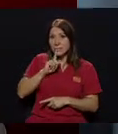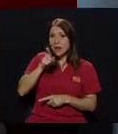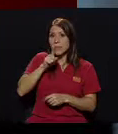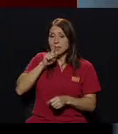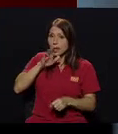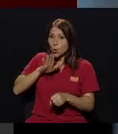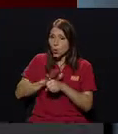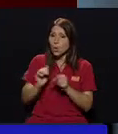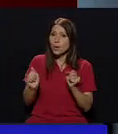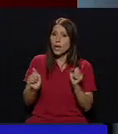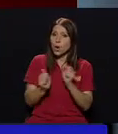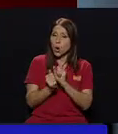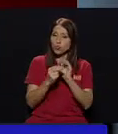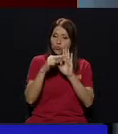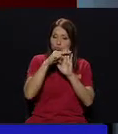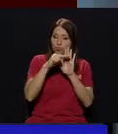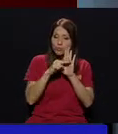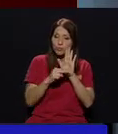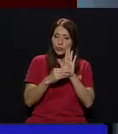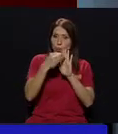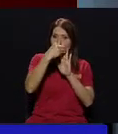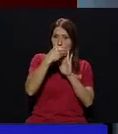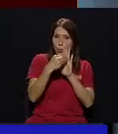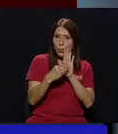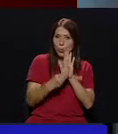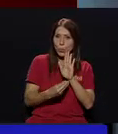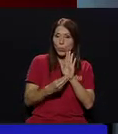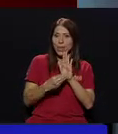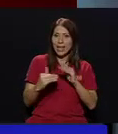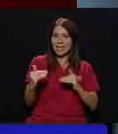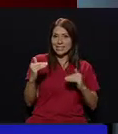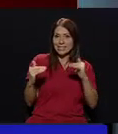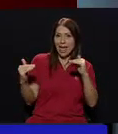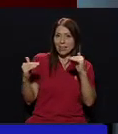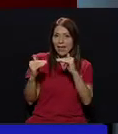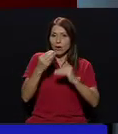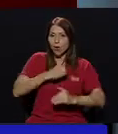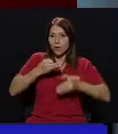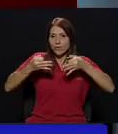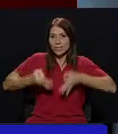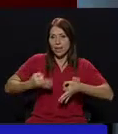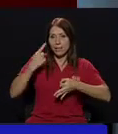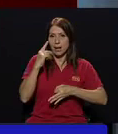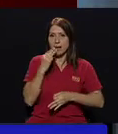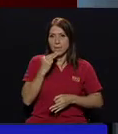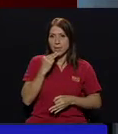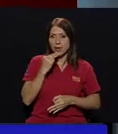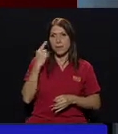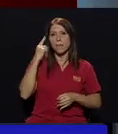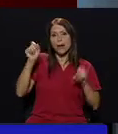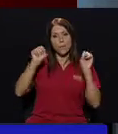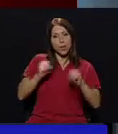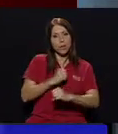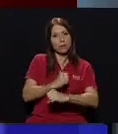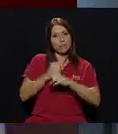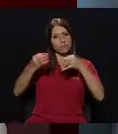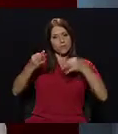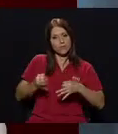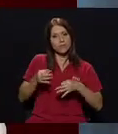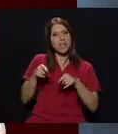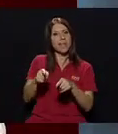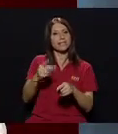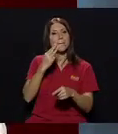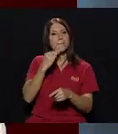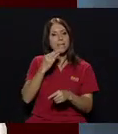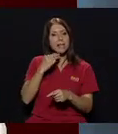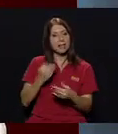realmente cumplen con el estándar que oficial, digamos, para la miel y para poder garantizar que realmente estamos